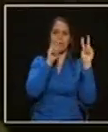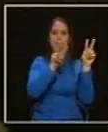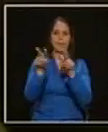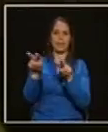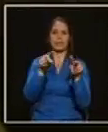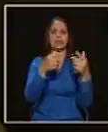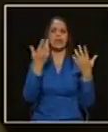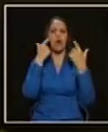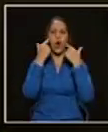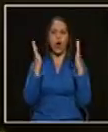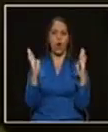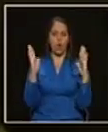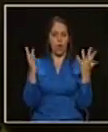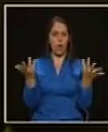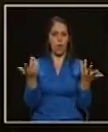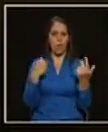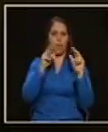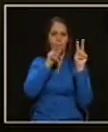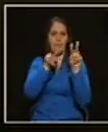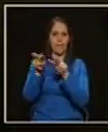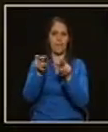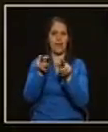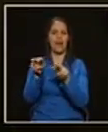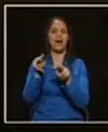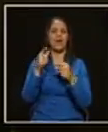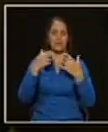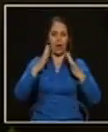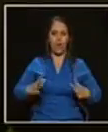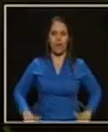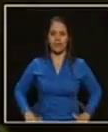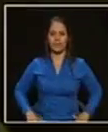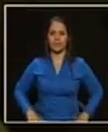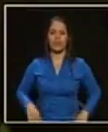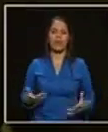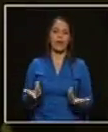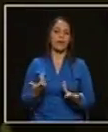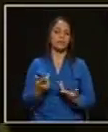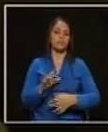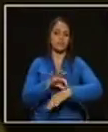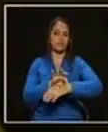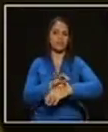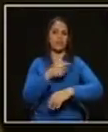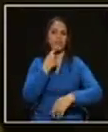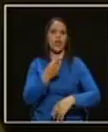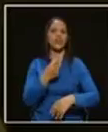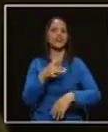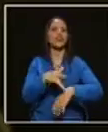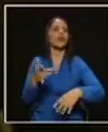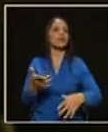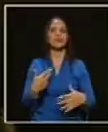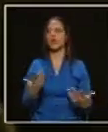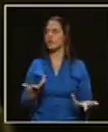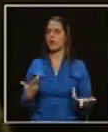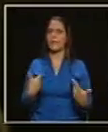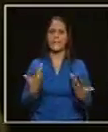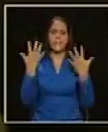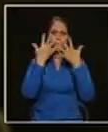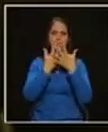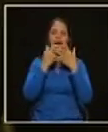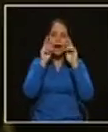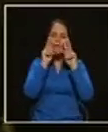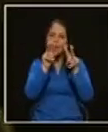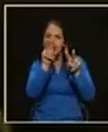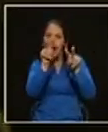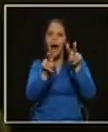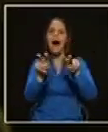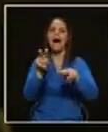para mirar como, digamos, descripciones específicas en el cuerpo. Por ejemplo, el médico dice, tóquese aquí. ¿Y dónde es acá? Entonces nos tocaría